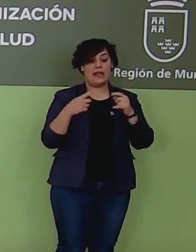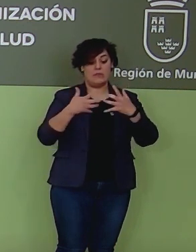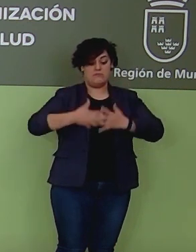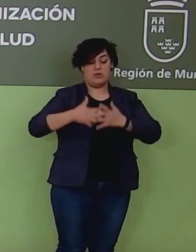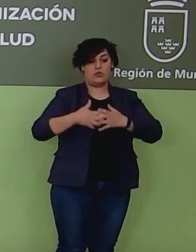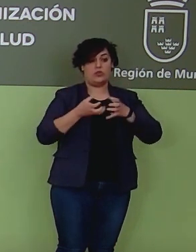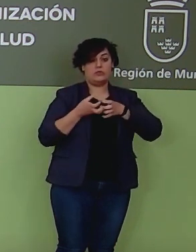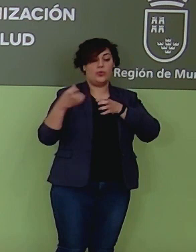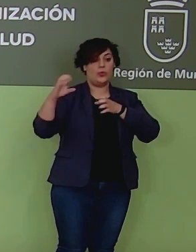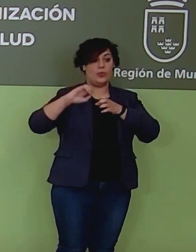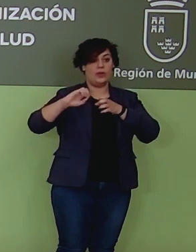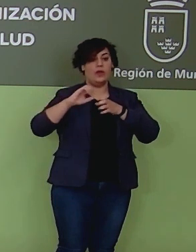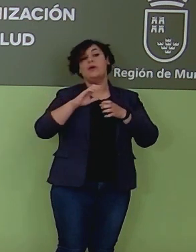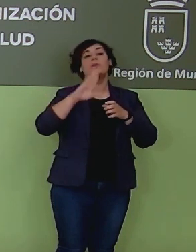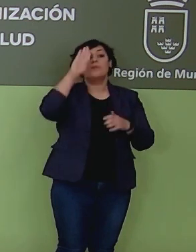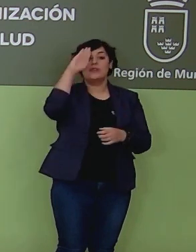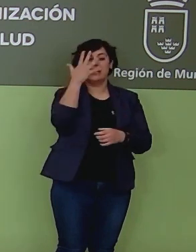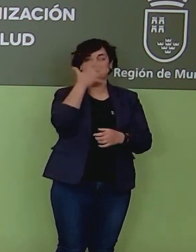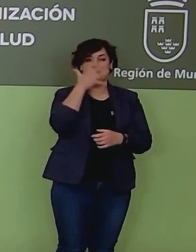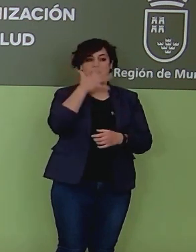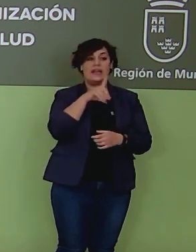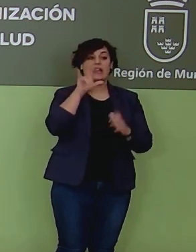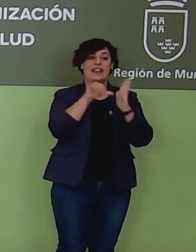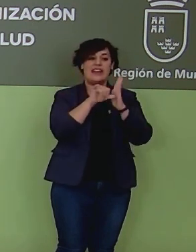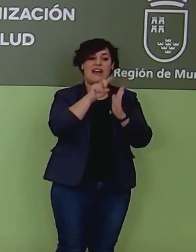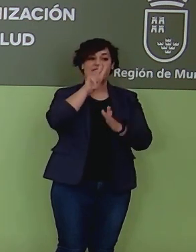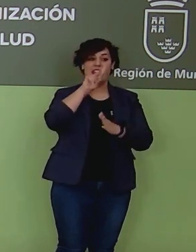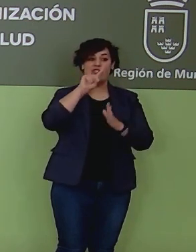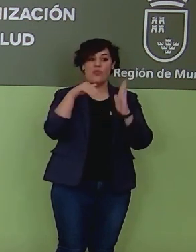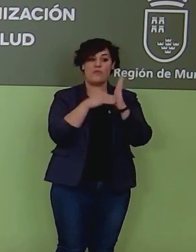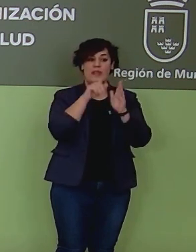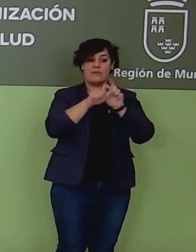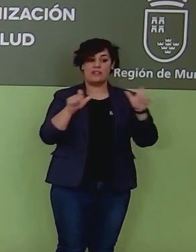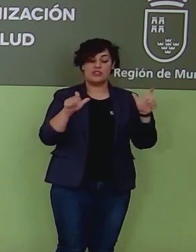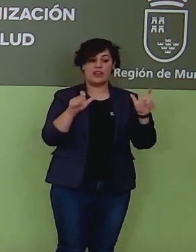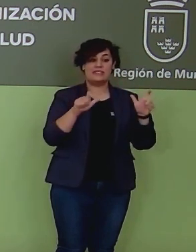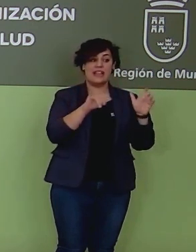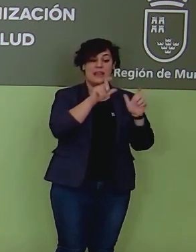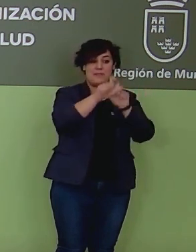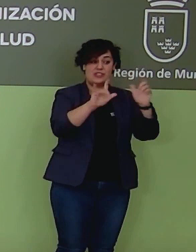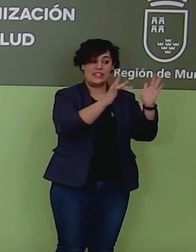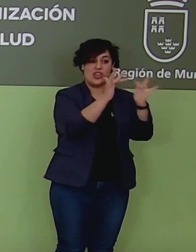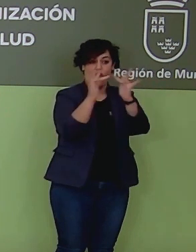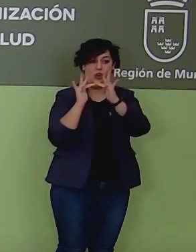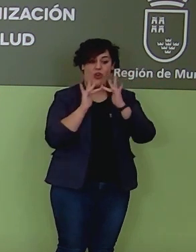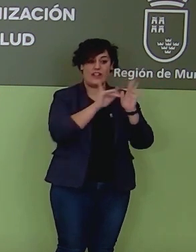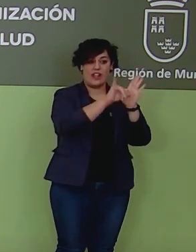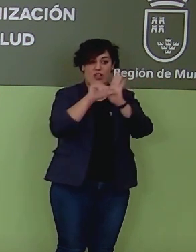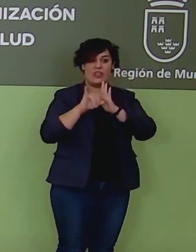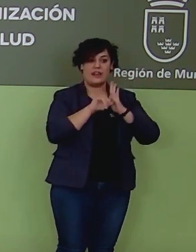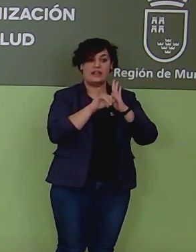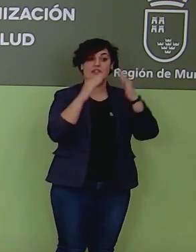COVID-19 y que guardan aislamiento. Y cerca de 21.000 los contactos de esos presuntos casos que están en cuarentena en la